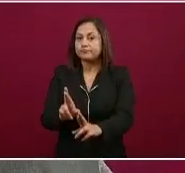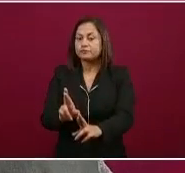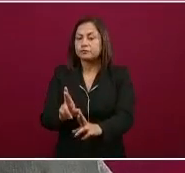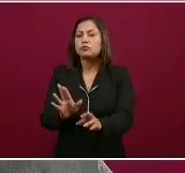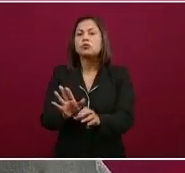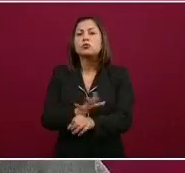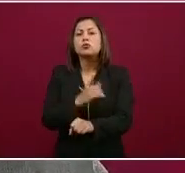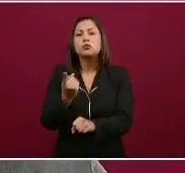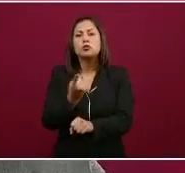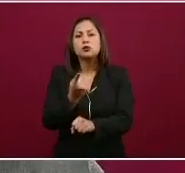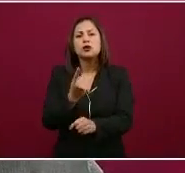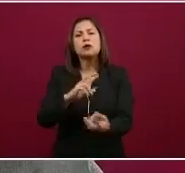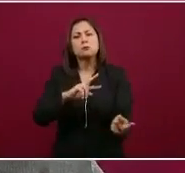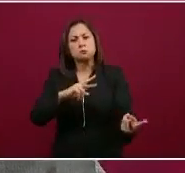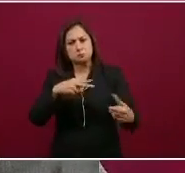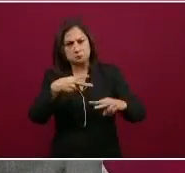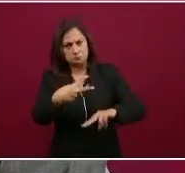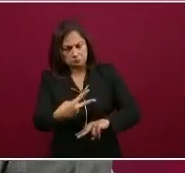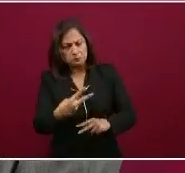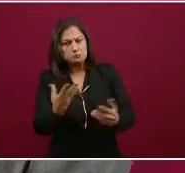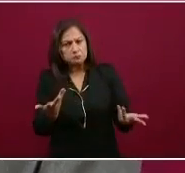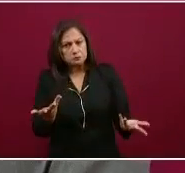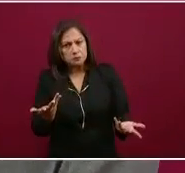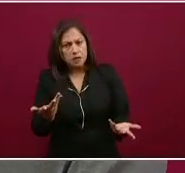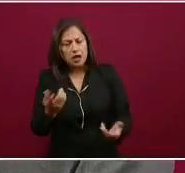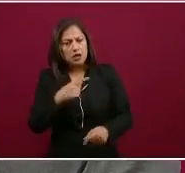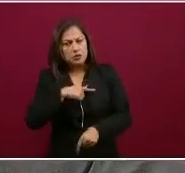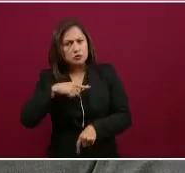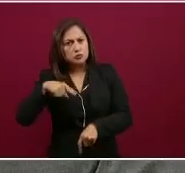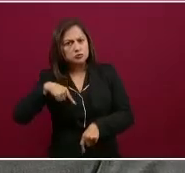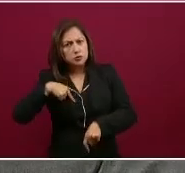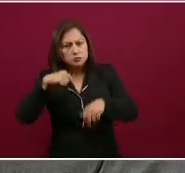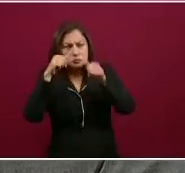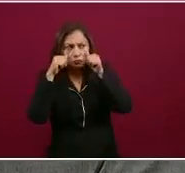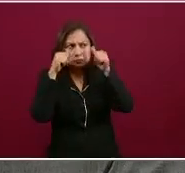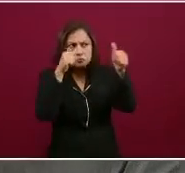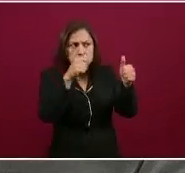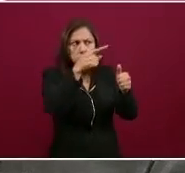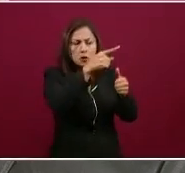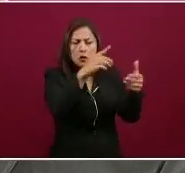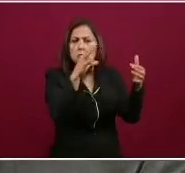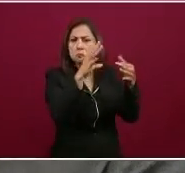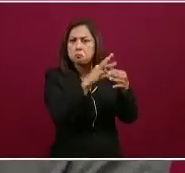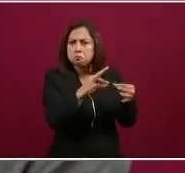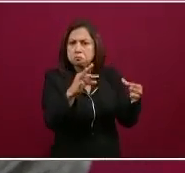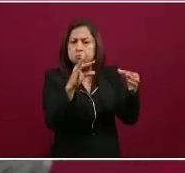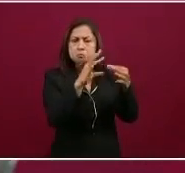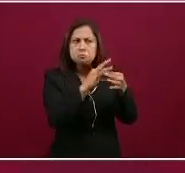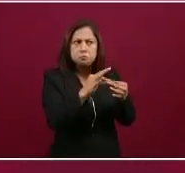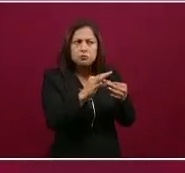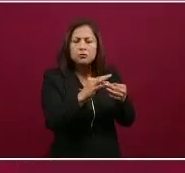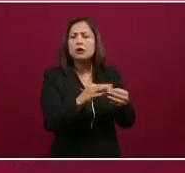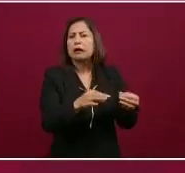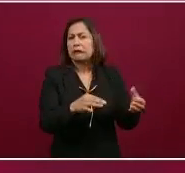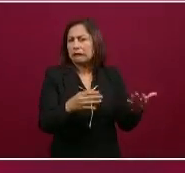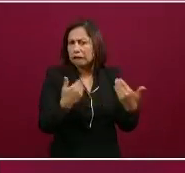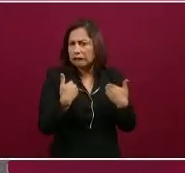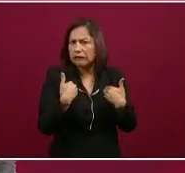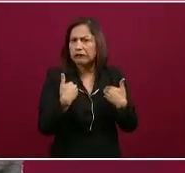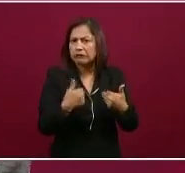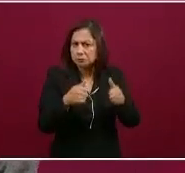escuchado los planteamientos del gobierno de Estados Unidos. Se está